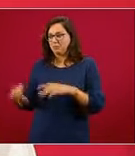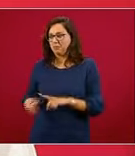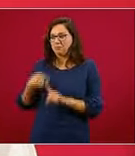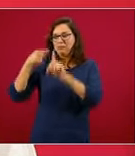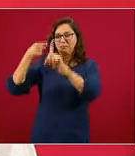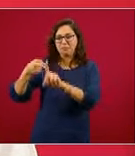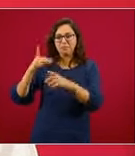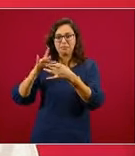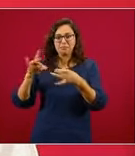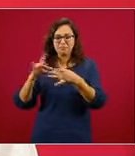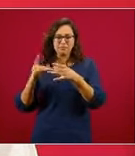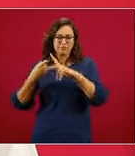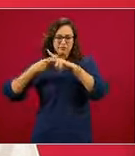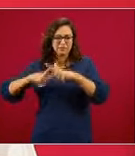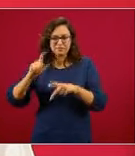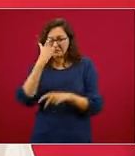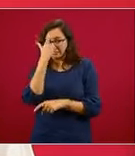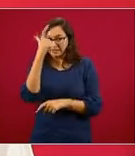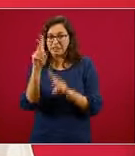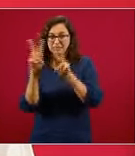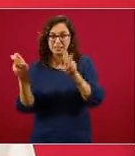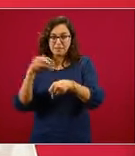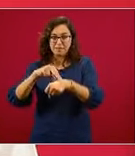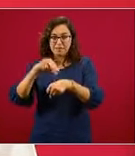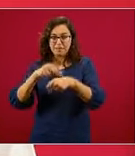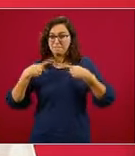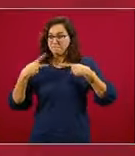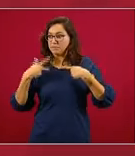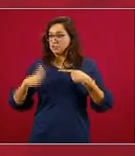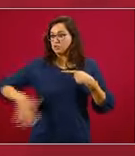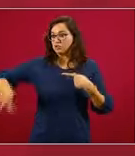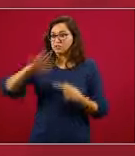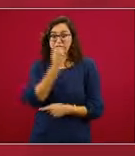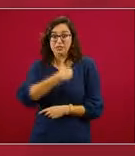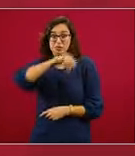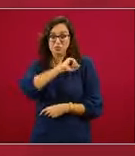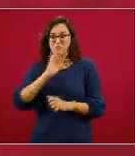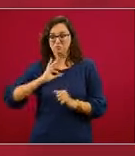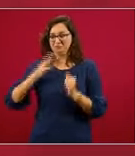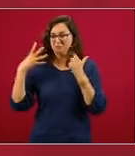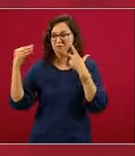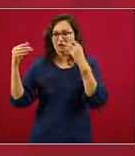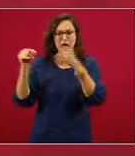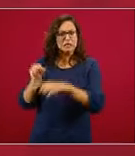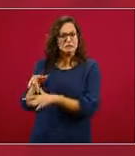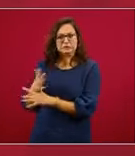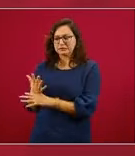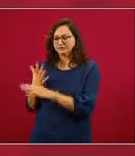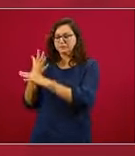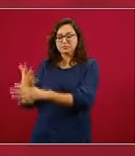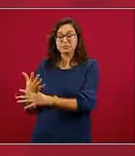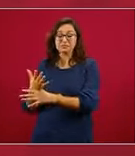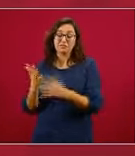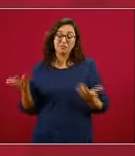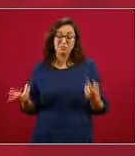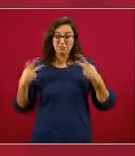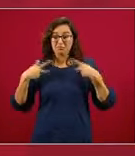la construcción de la medicina y también de la salud pública y la epidemiología, y ya describía que la desigualdad